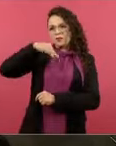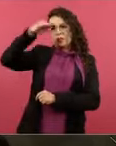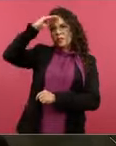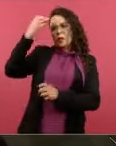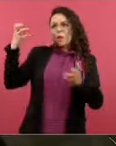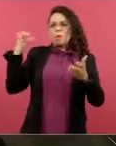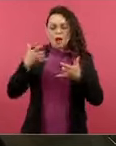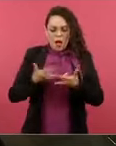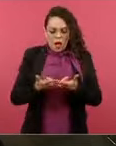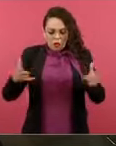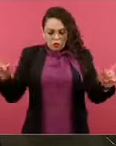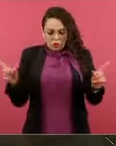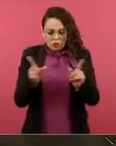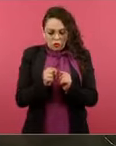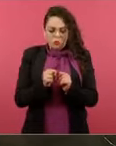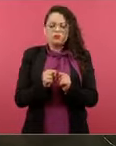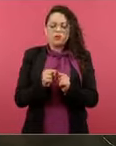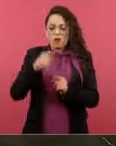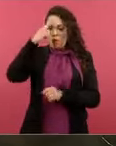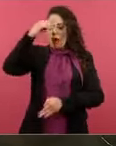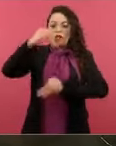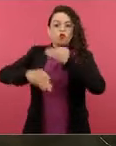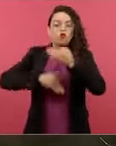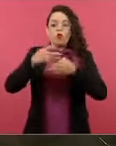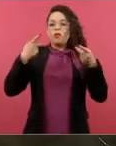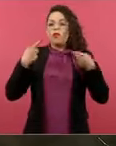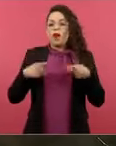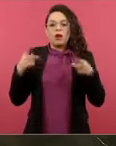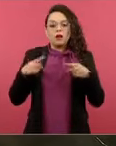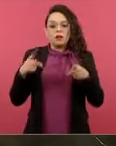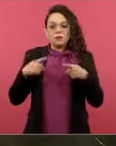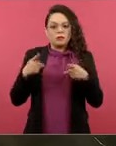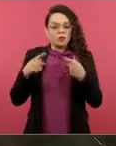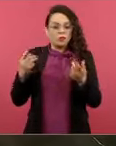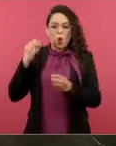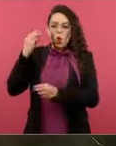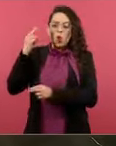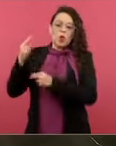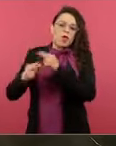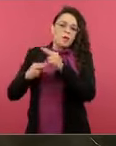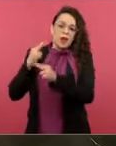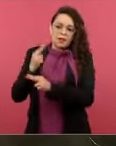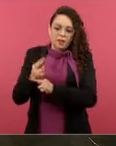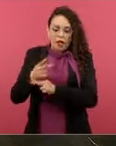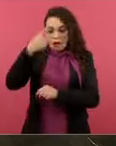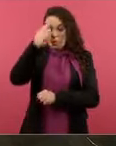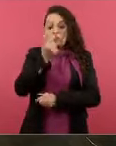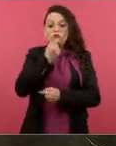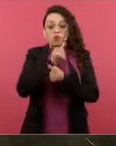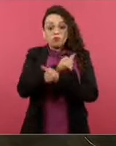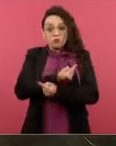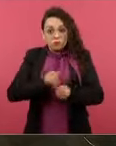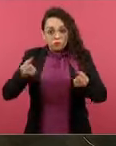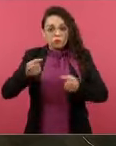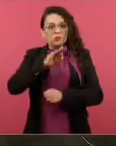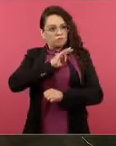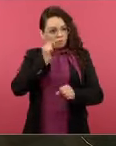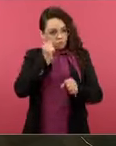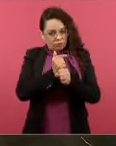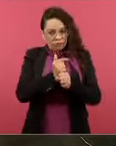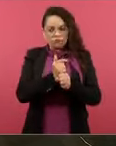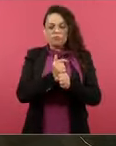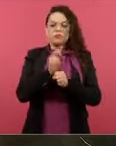fuera reconocida en todos los contextos para que pudieran identificarse tanto las niñas como los niños. Y lo que podemos ver, bueno, pues